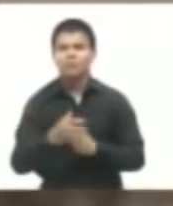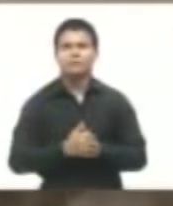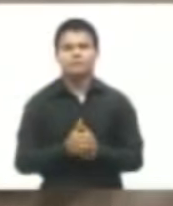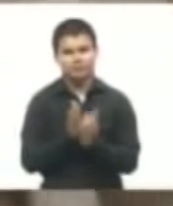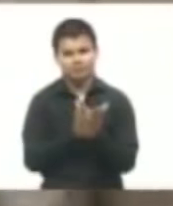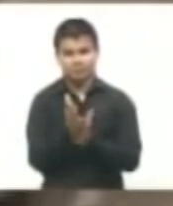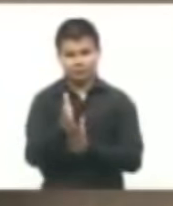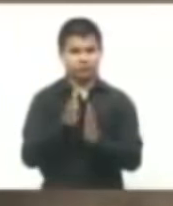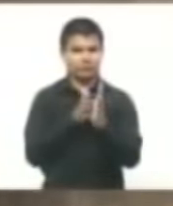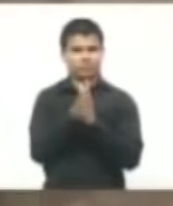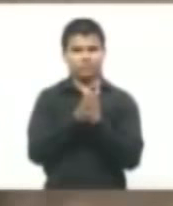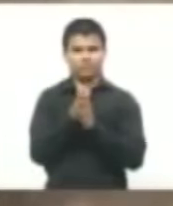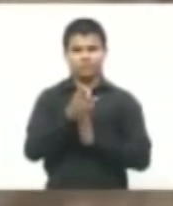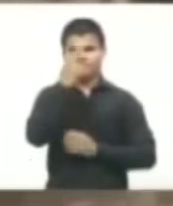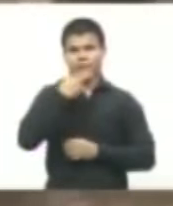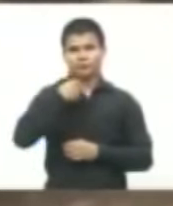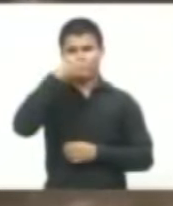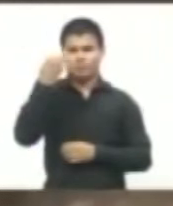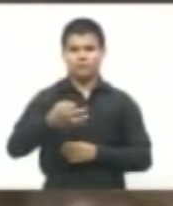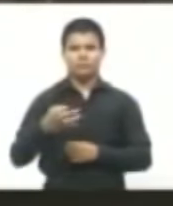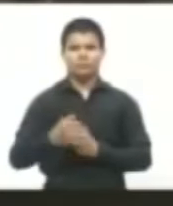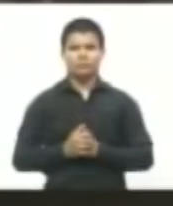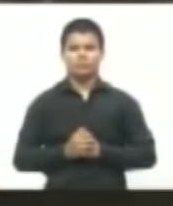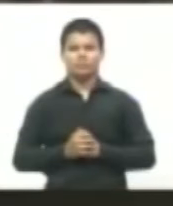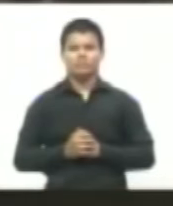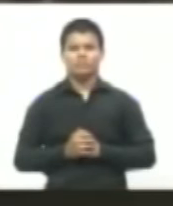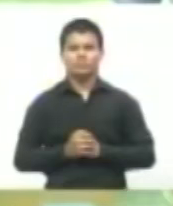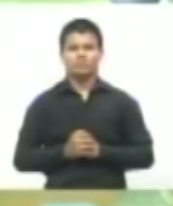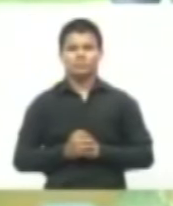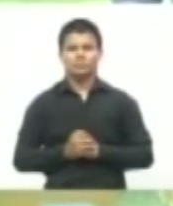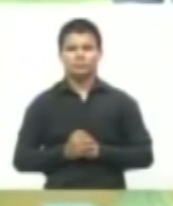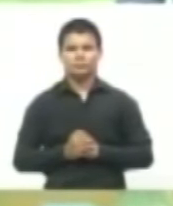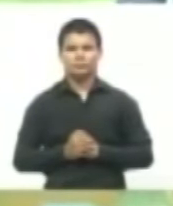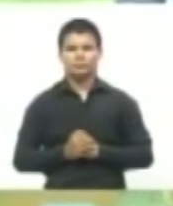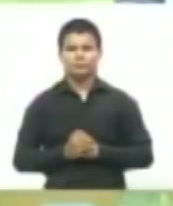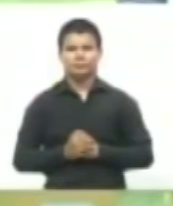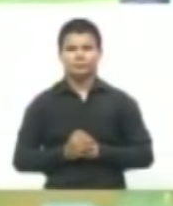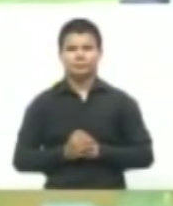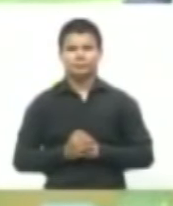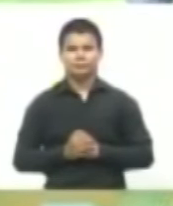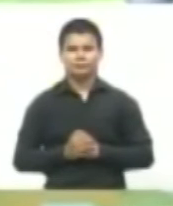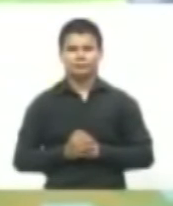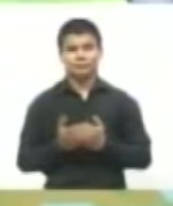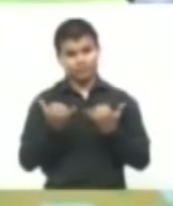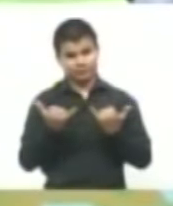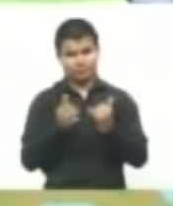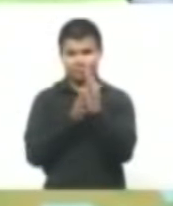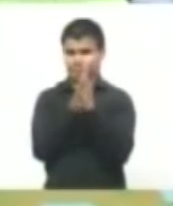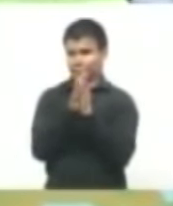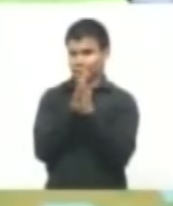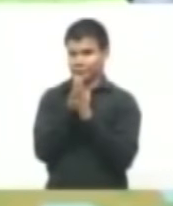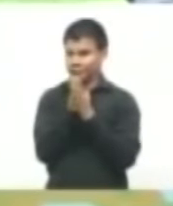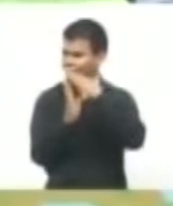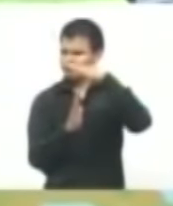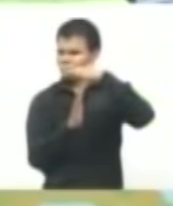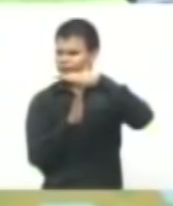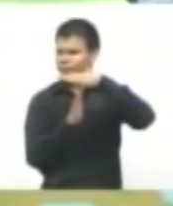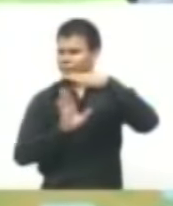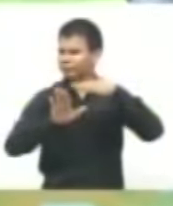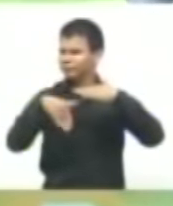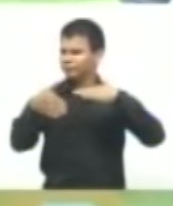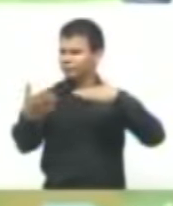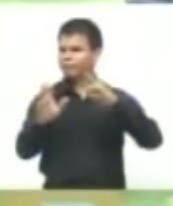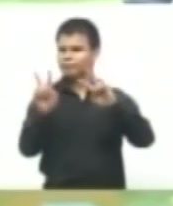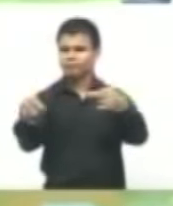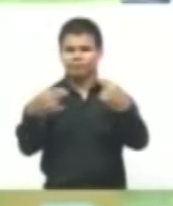Romero Montiel, Las Noticias, un compromiso con la verdad. Bien, y con esta información vamos entonces, Lili, a hacer una pausa comercial. Así es,